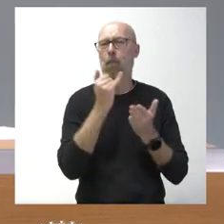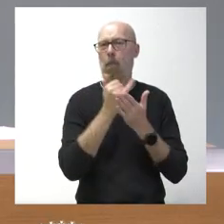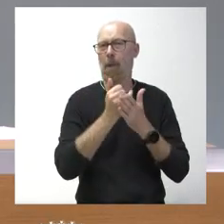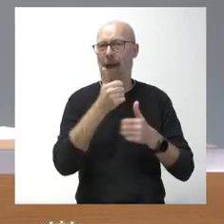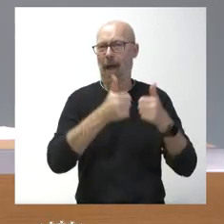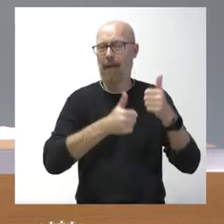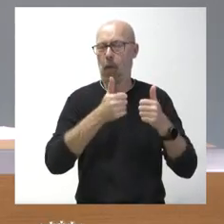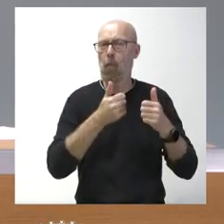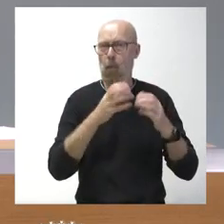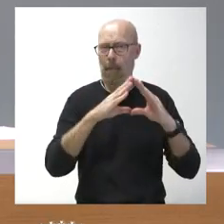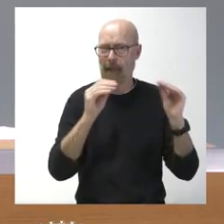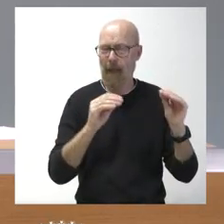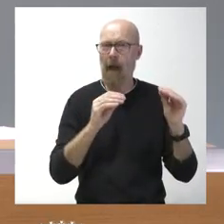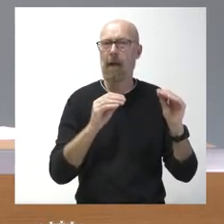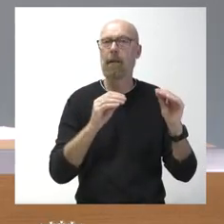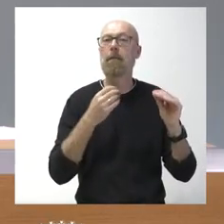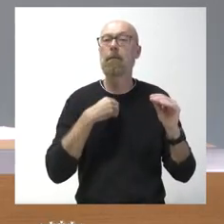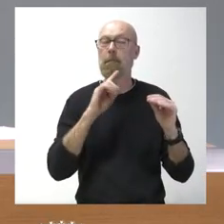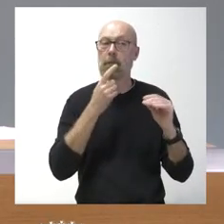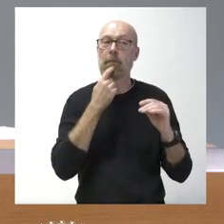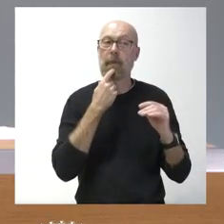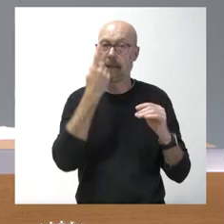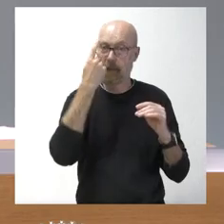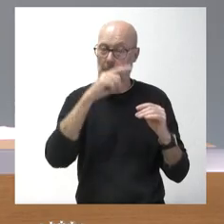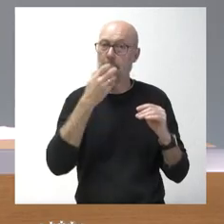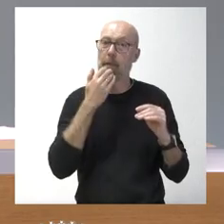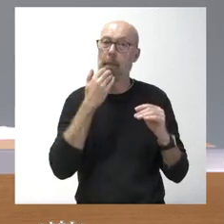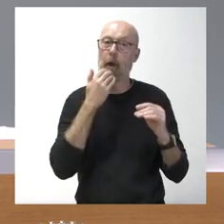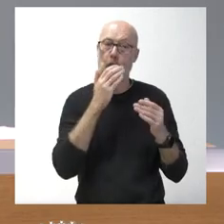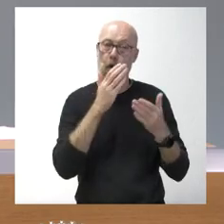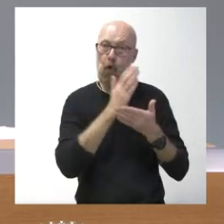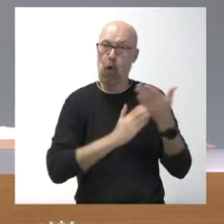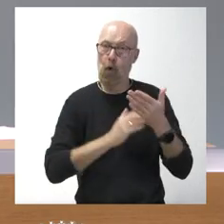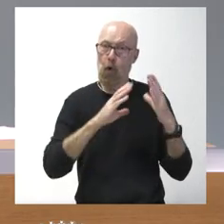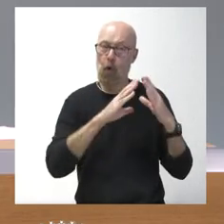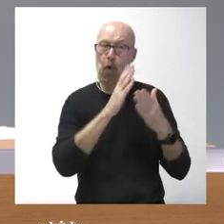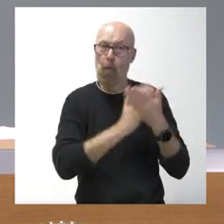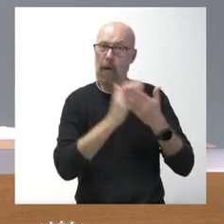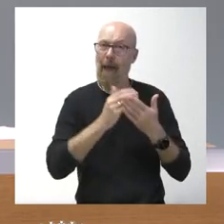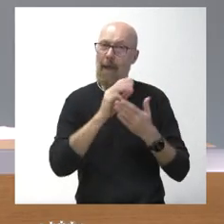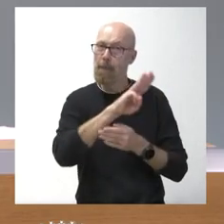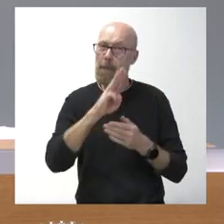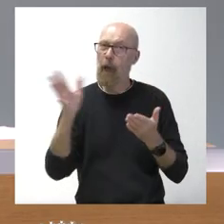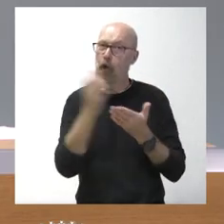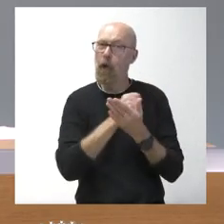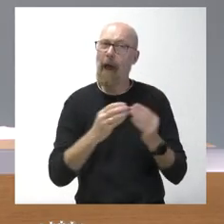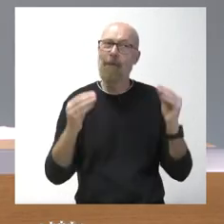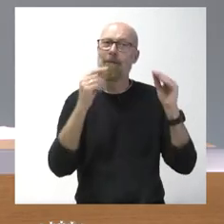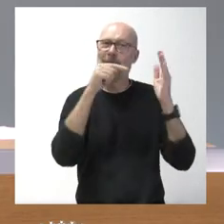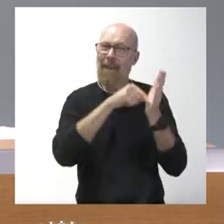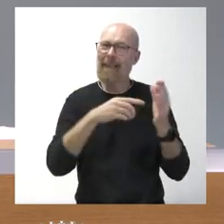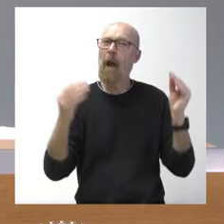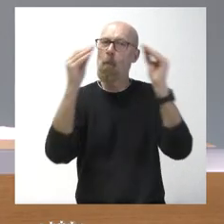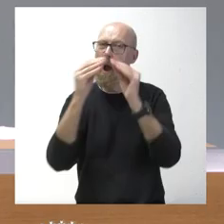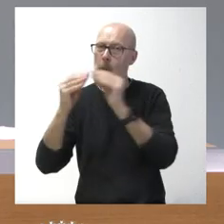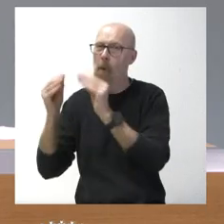Por un lado Me gustaría saber si sigue en pie el compromiso para que todas las comunidades tpp celebren la prueba en las mismas fechas es decir los días 3 4